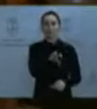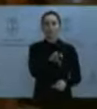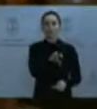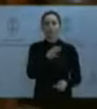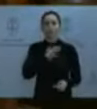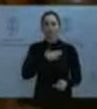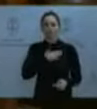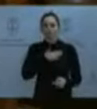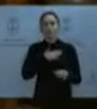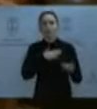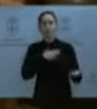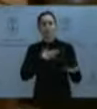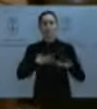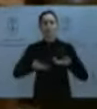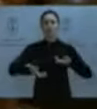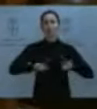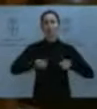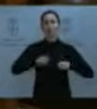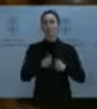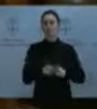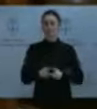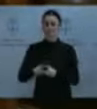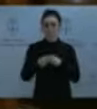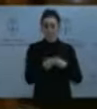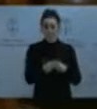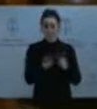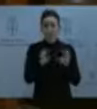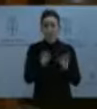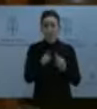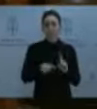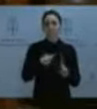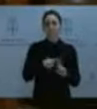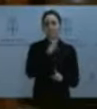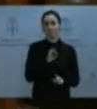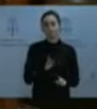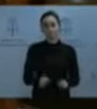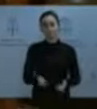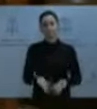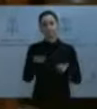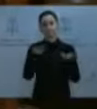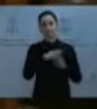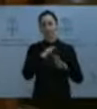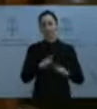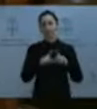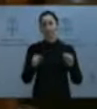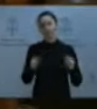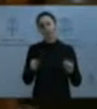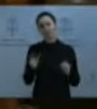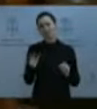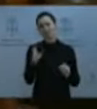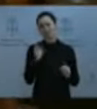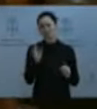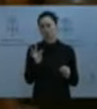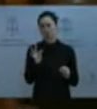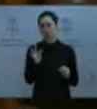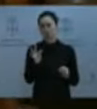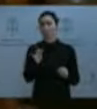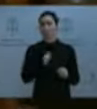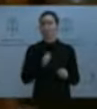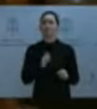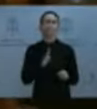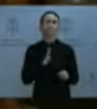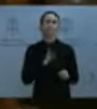en ese cupo Asturias saldría ganando algo. Lo que le pedimos es que hable con él, vuelva a hablar con él y que lo intente insistentemente porque